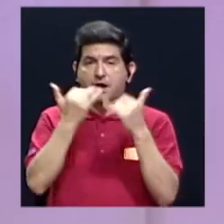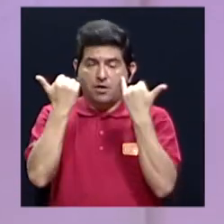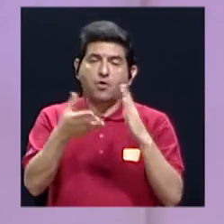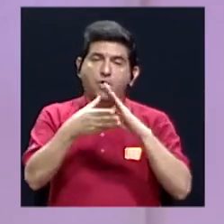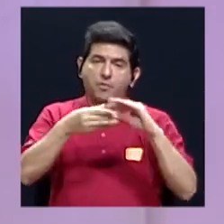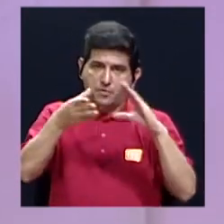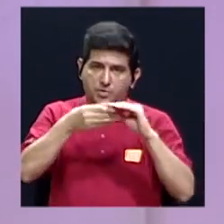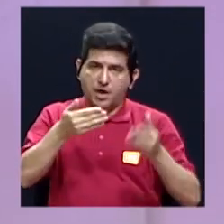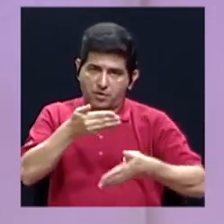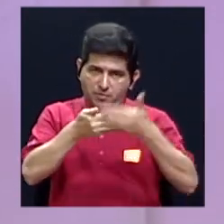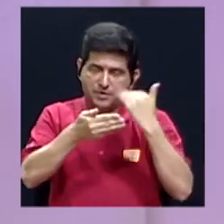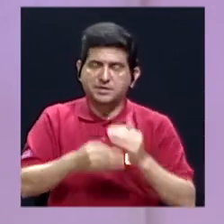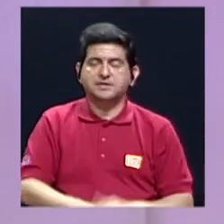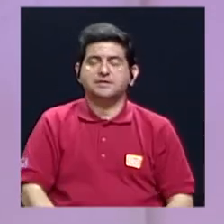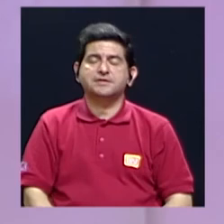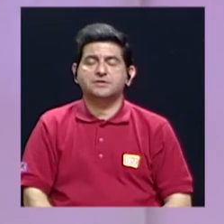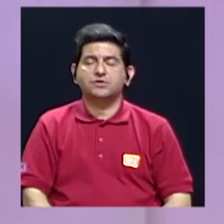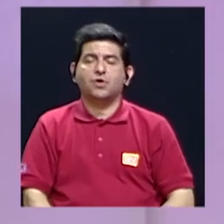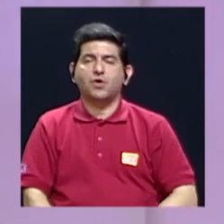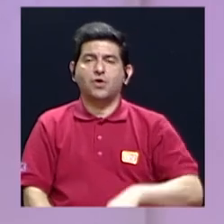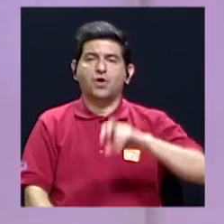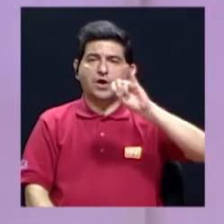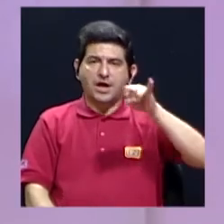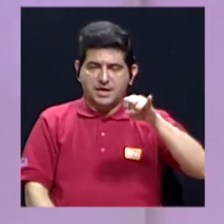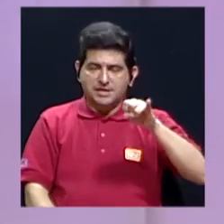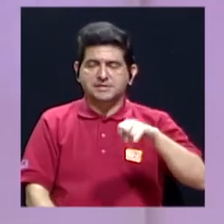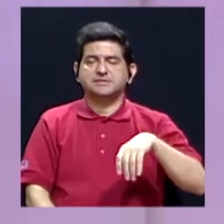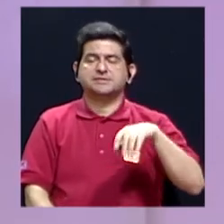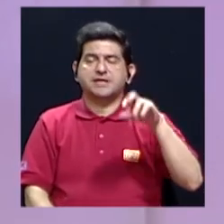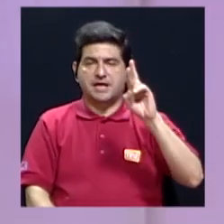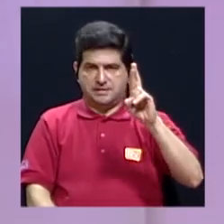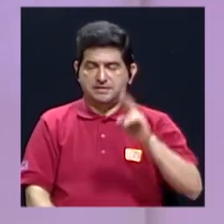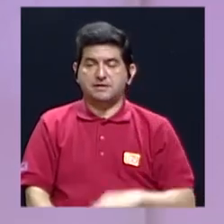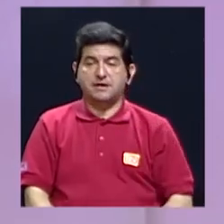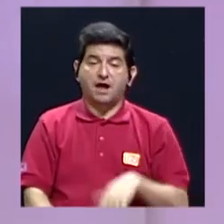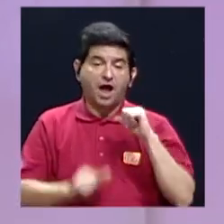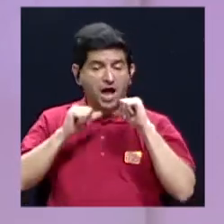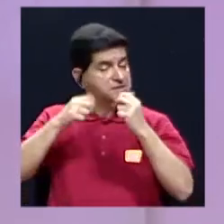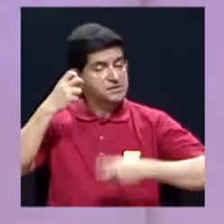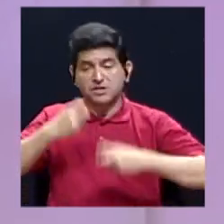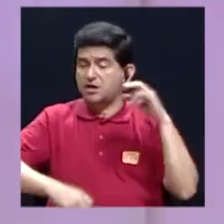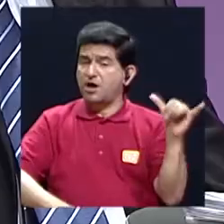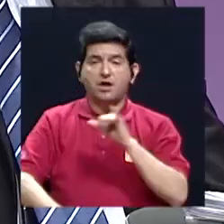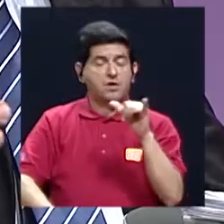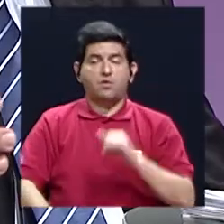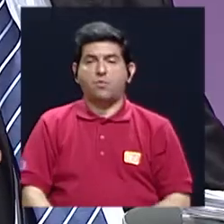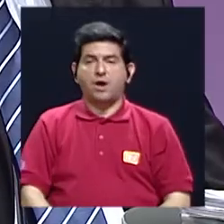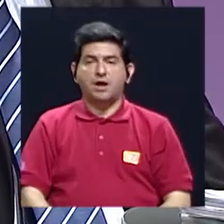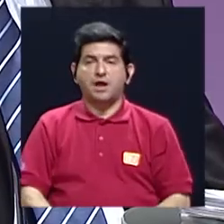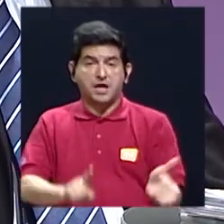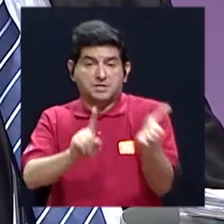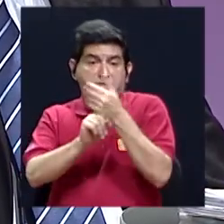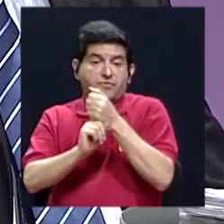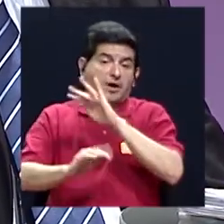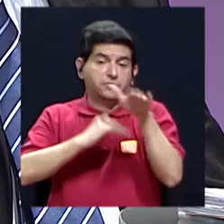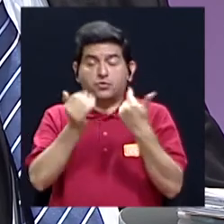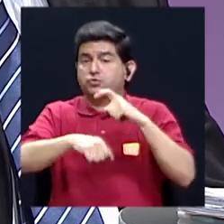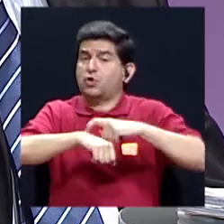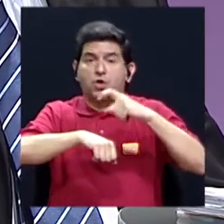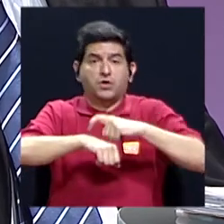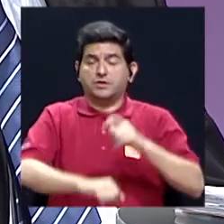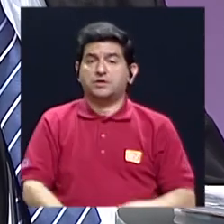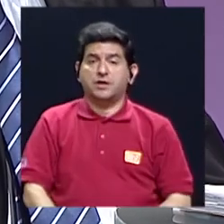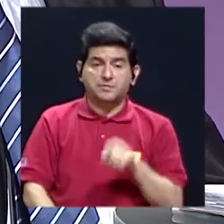lo comentó Yeti, esto es como un delito continuado. Es como si fuera un rapto. Durante todo el rato